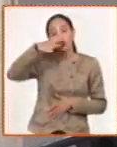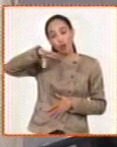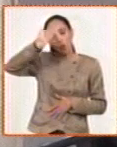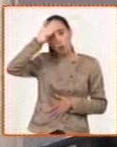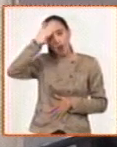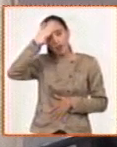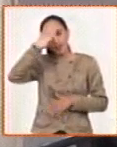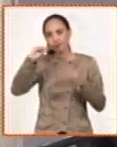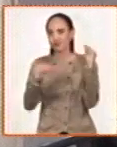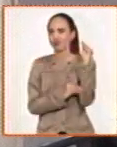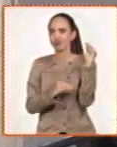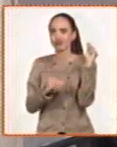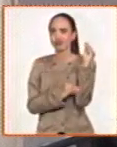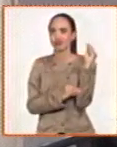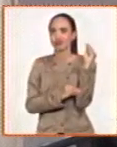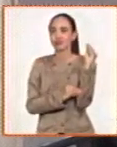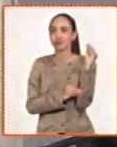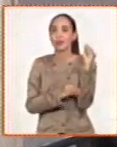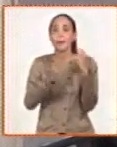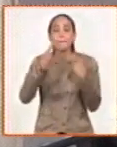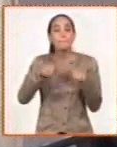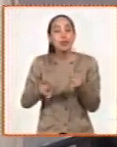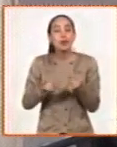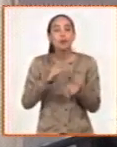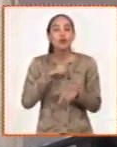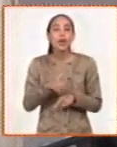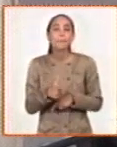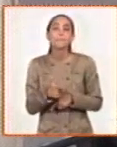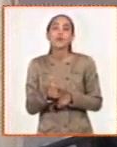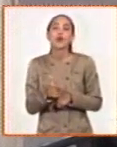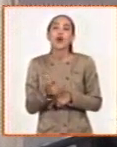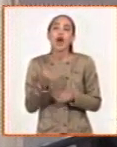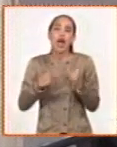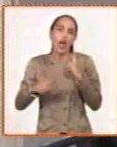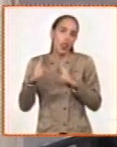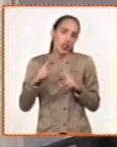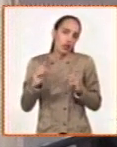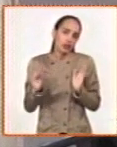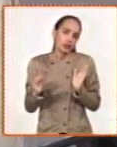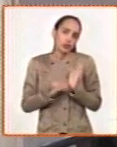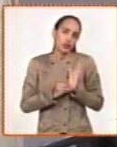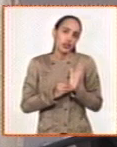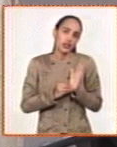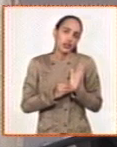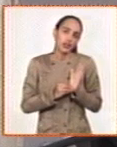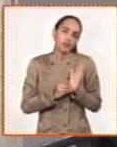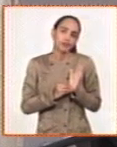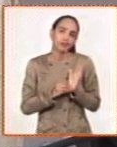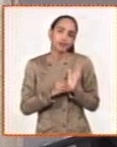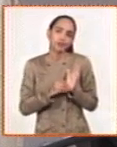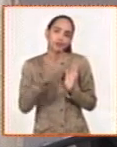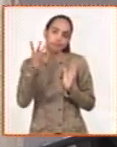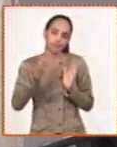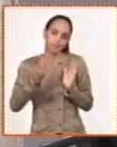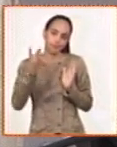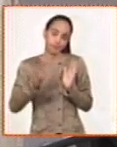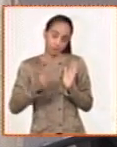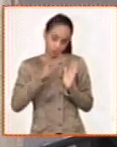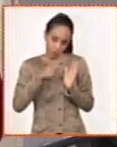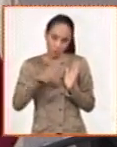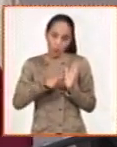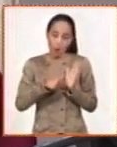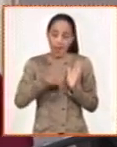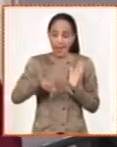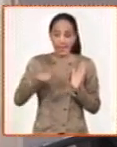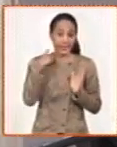fortalecido, pero que, por ejemplo, por solo citar algunas cifras, en este año solamente,